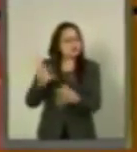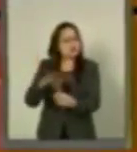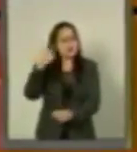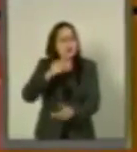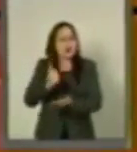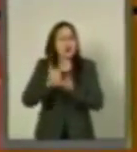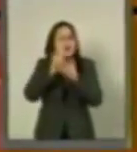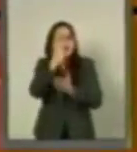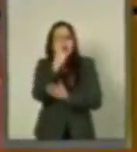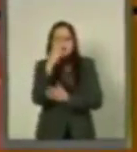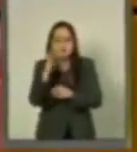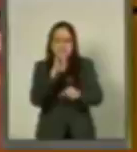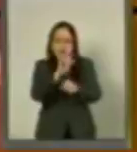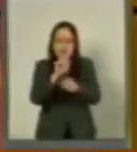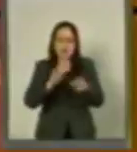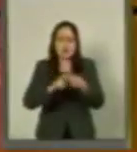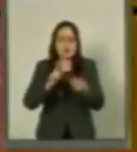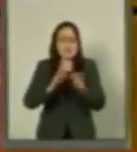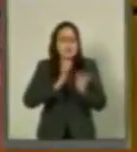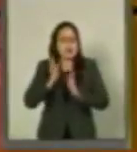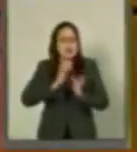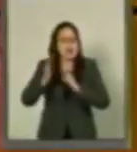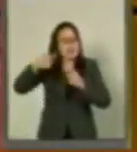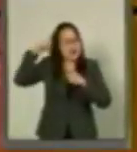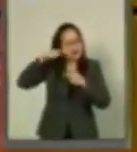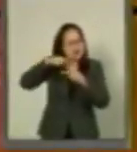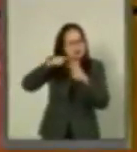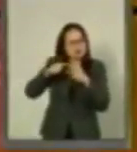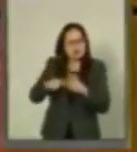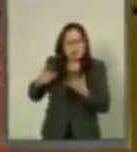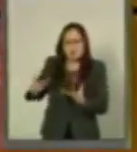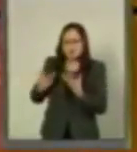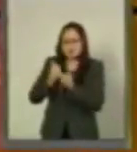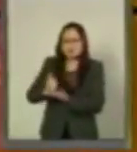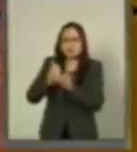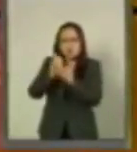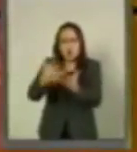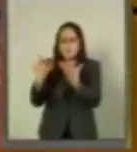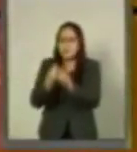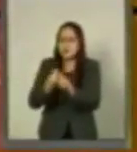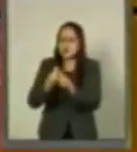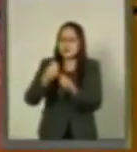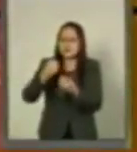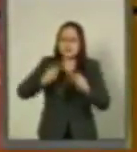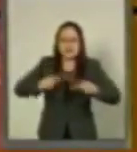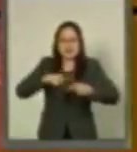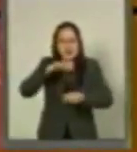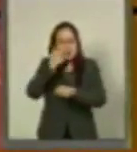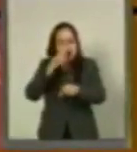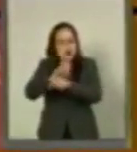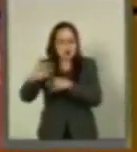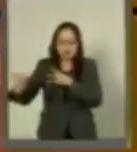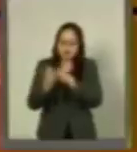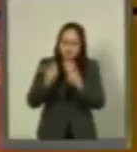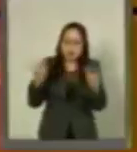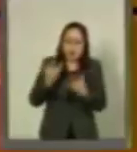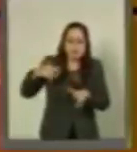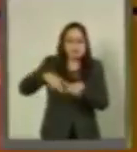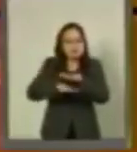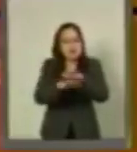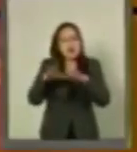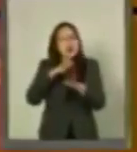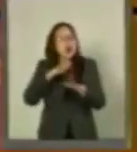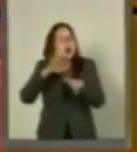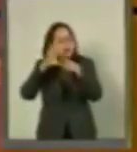los policías federales, soldados y marinos, junto a un gran número de mexicanos que de inmediato se